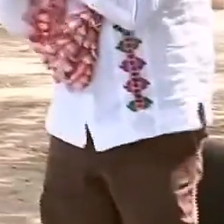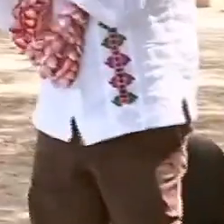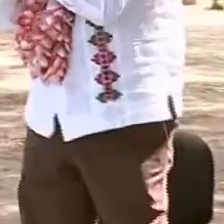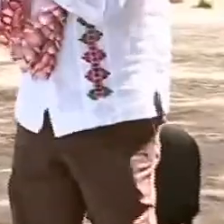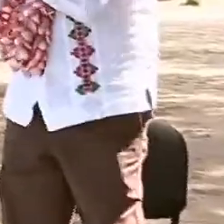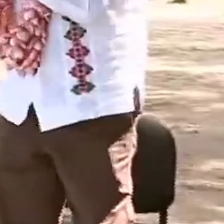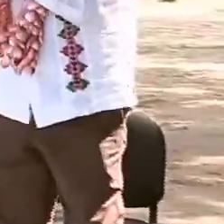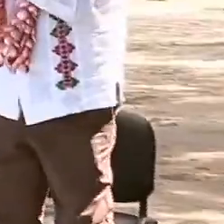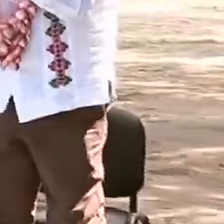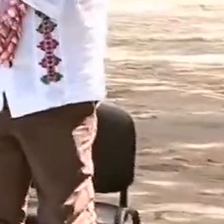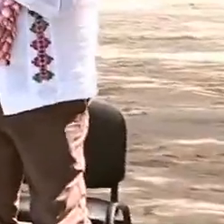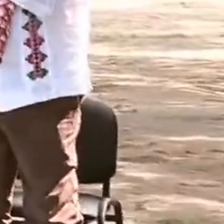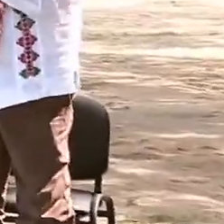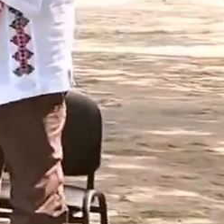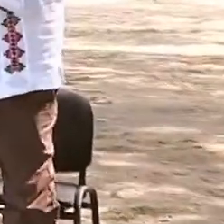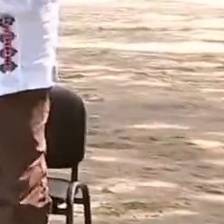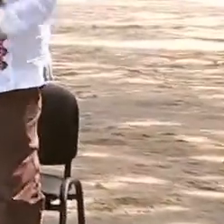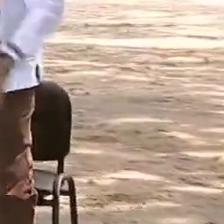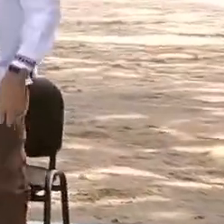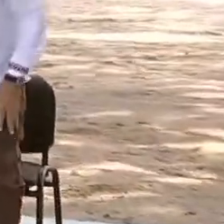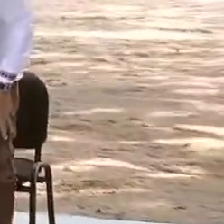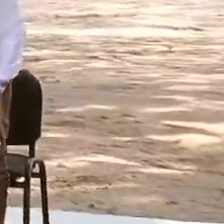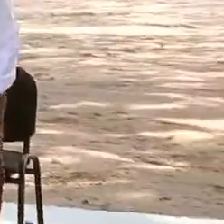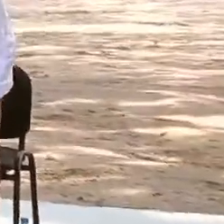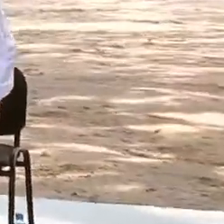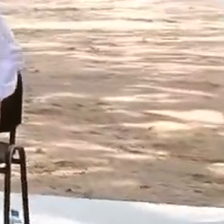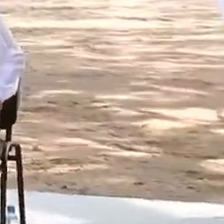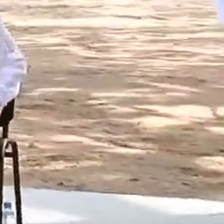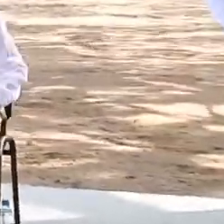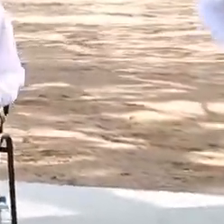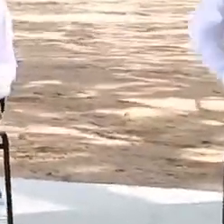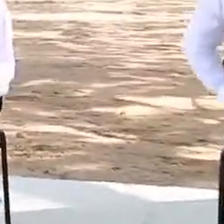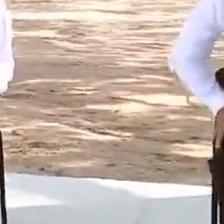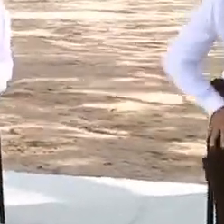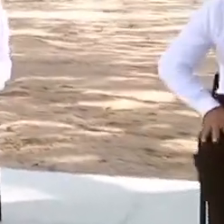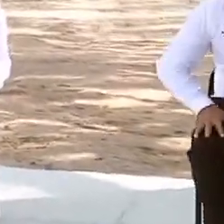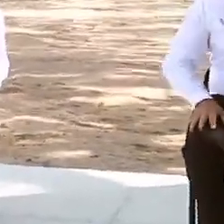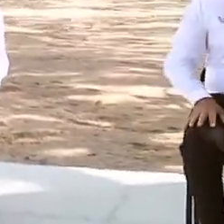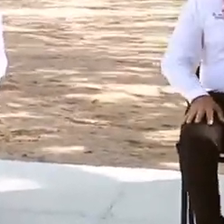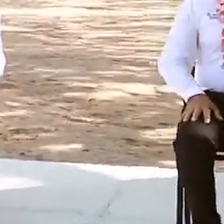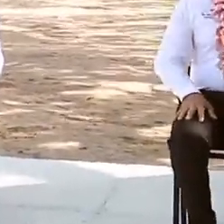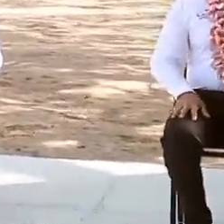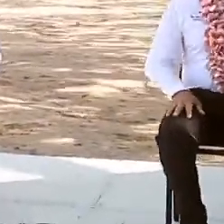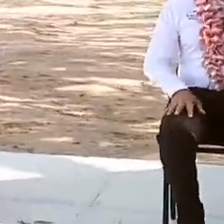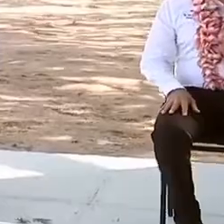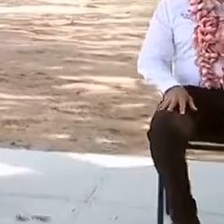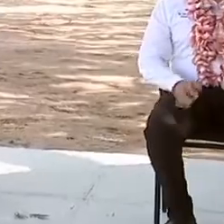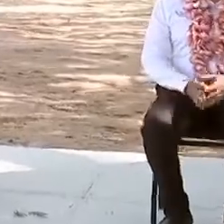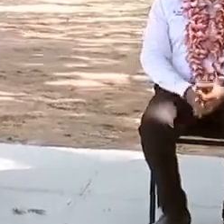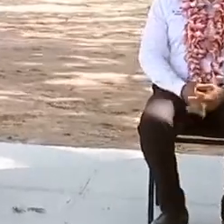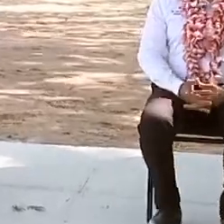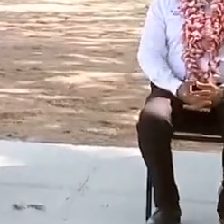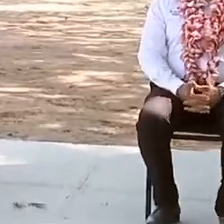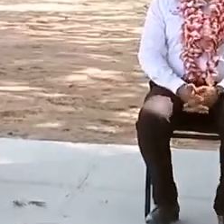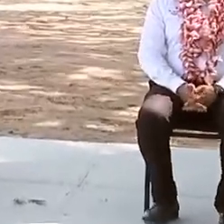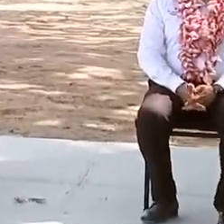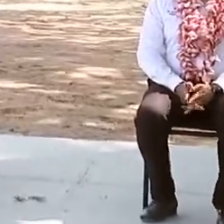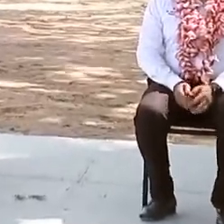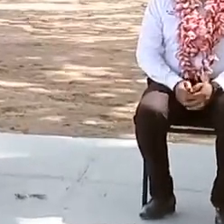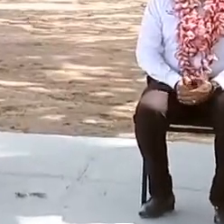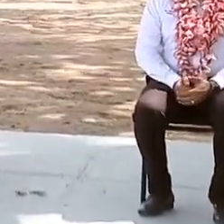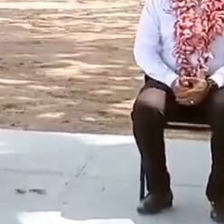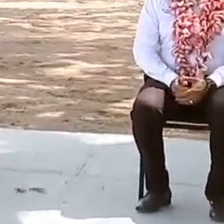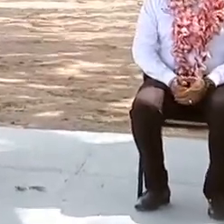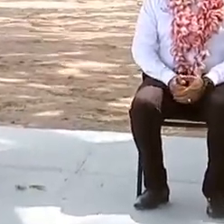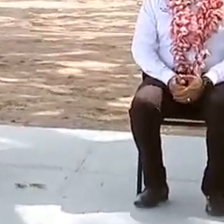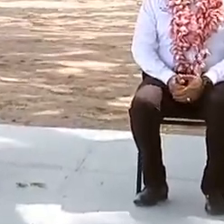Le solicitamos ocupen sus lugares. Enseguida hace uso de la palabra el subsecretario de Planeación, Evaluación y Desarrollo